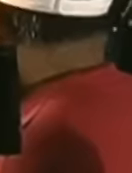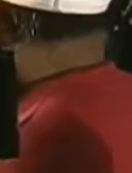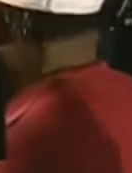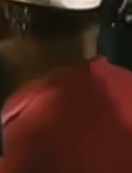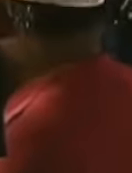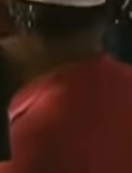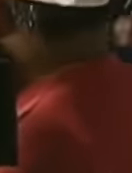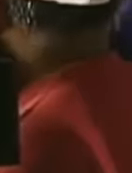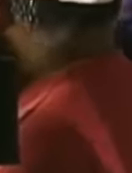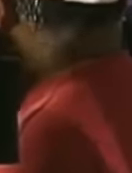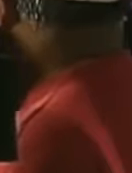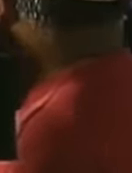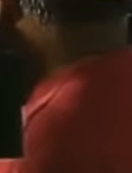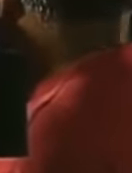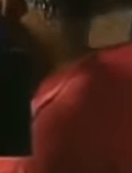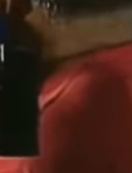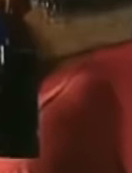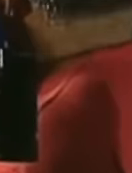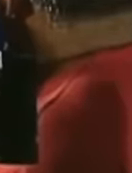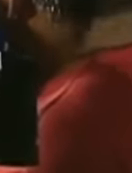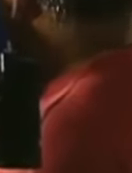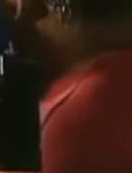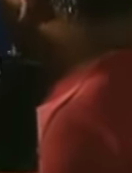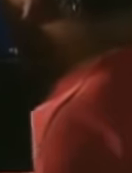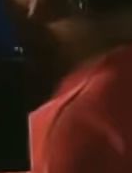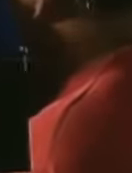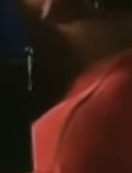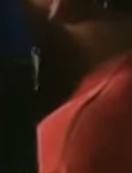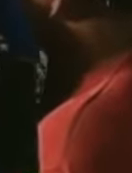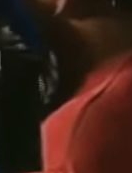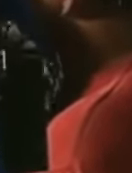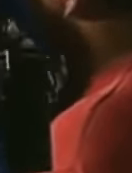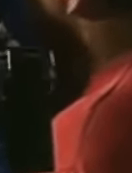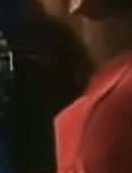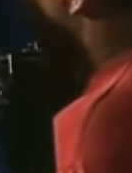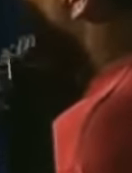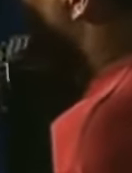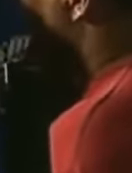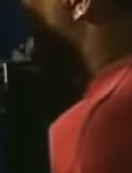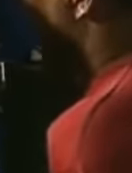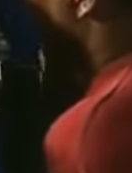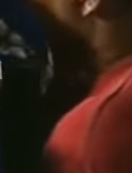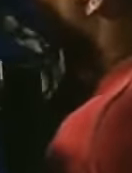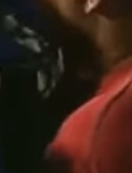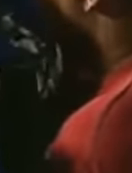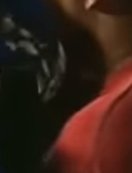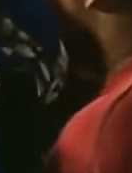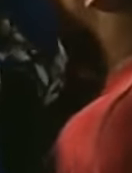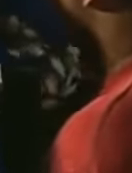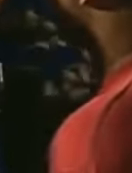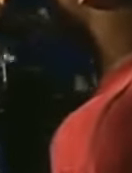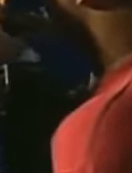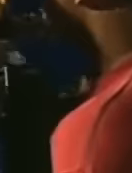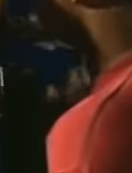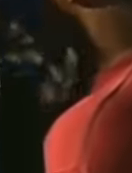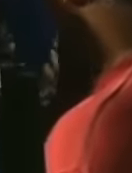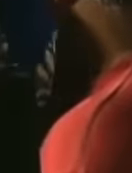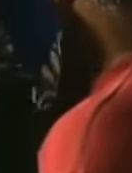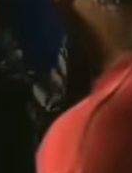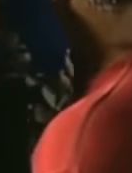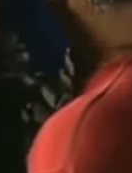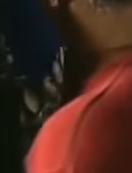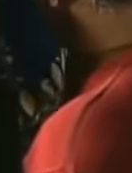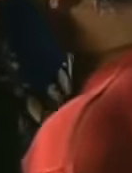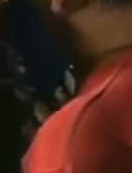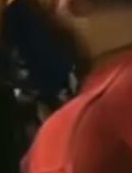oriente de Venezuela, y la actividad petrolera forma parte ya del gentilicio zuliano, teniendo una importante infraestructura PDVSA